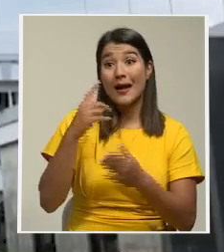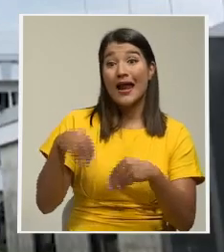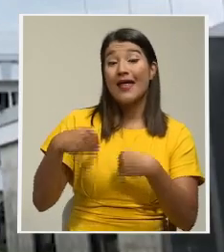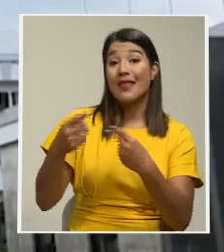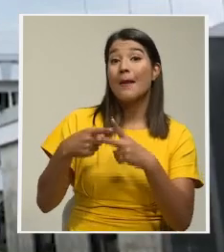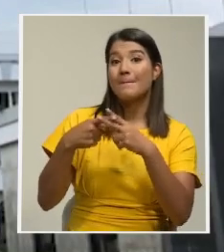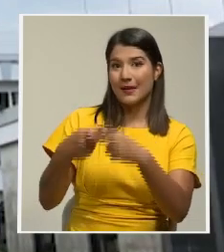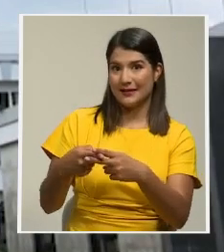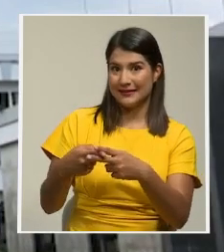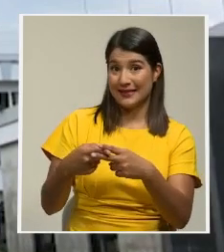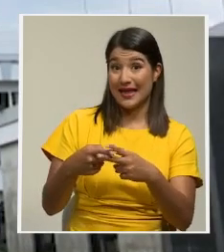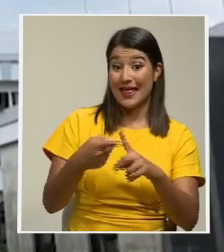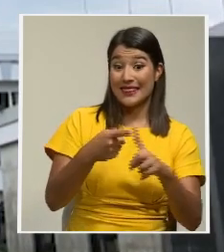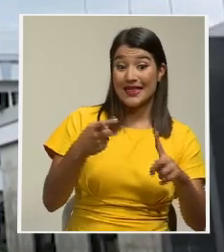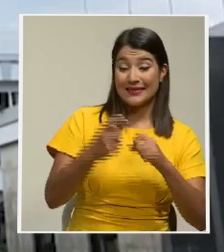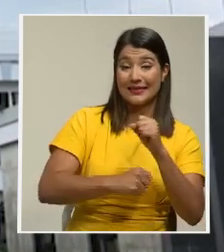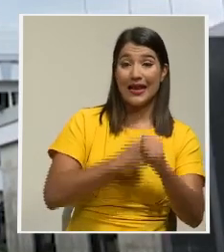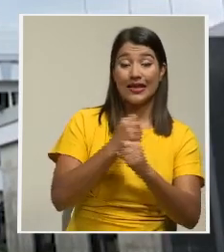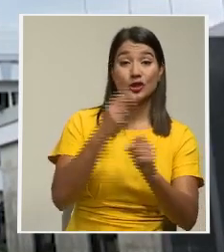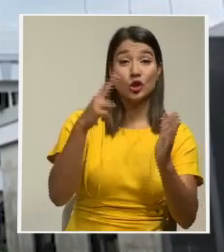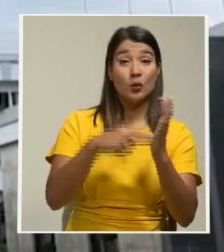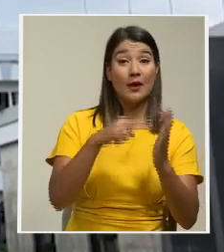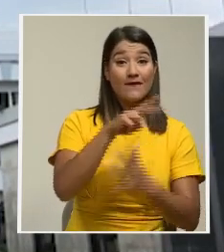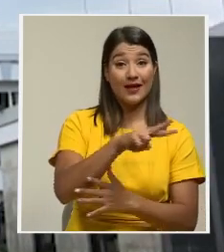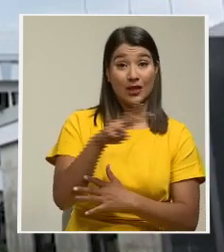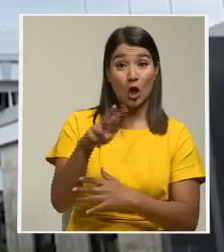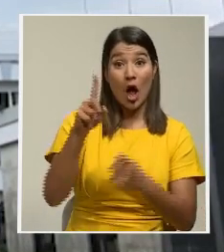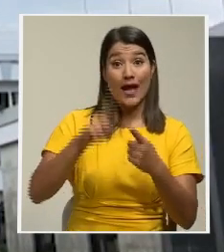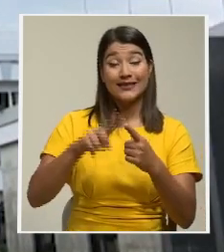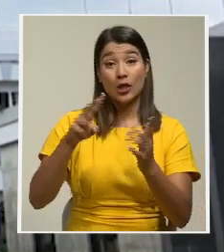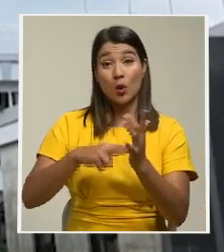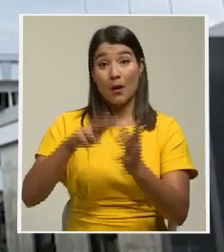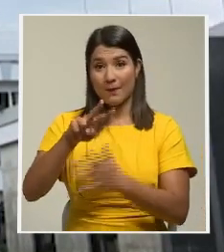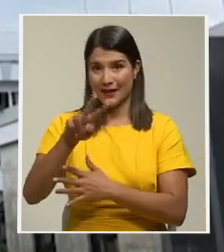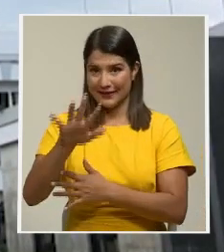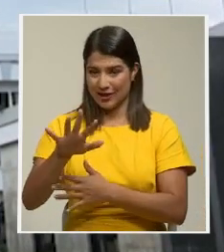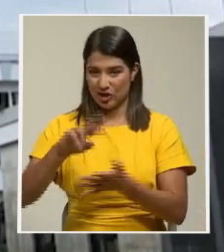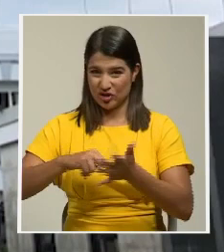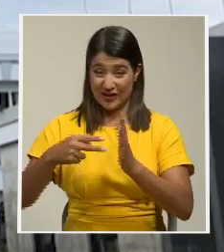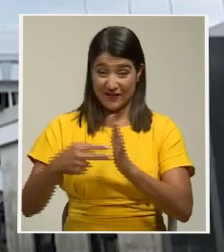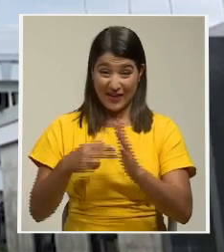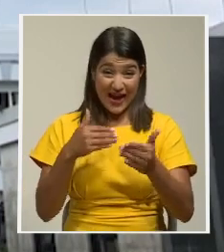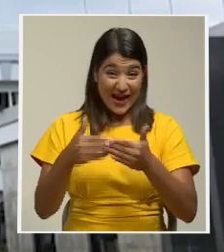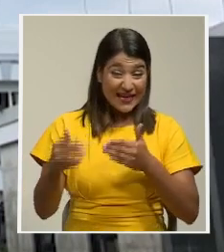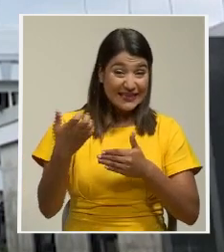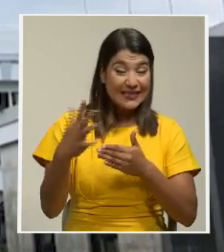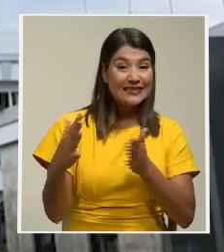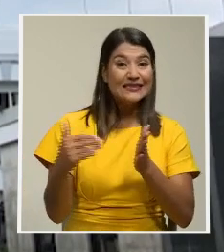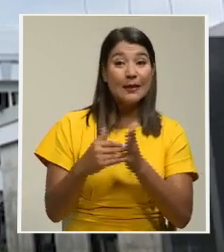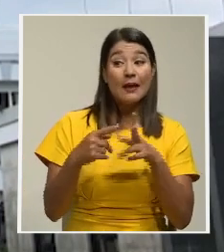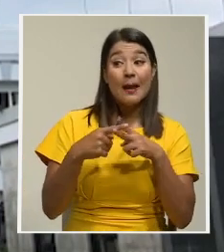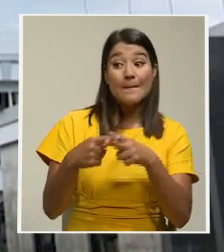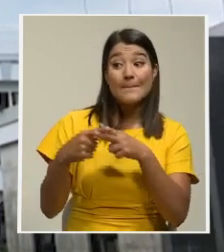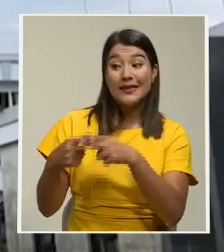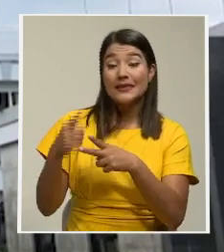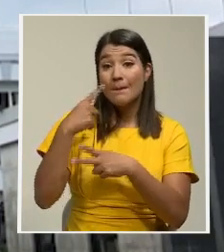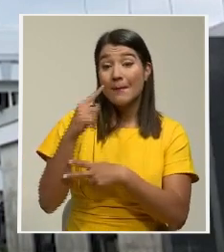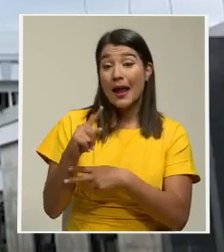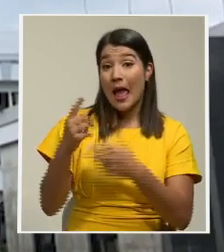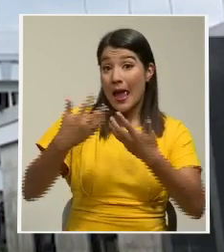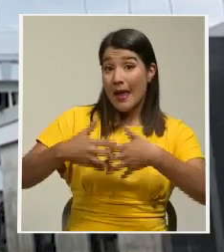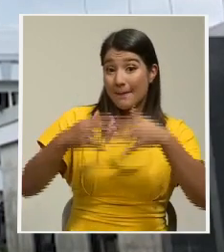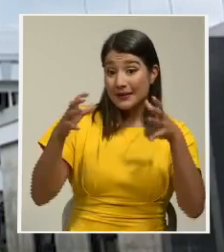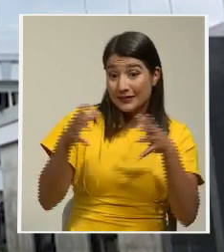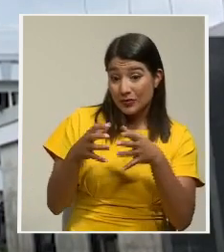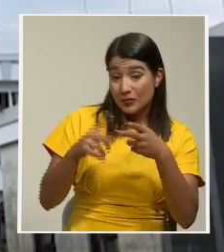entre el 2022 y el 2025. Entre ellos casi 15.000 préstamos a los micro y pequeñas empresas y